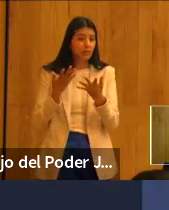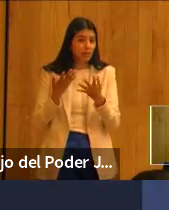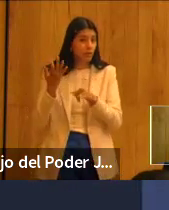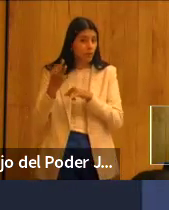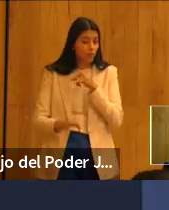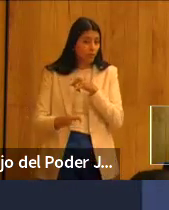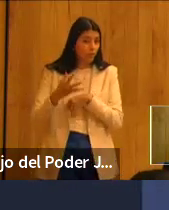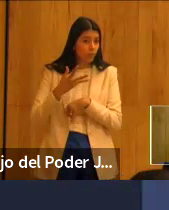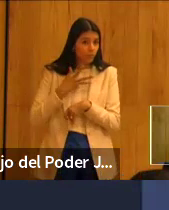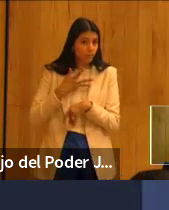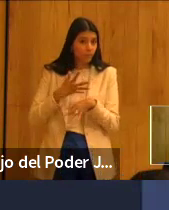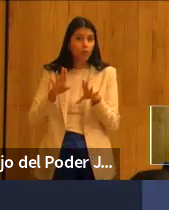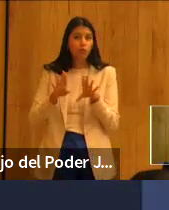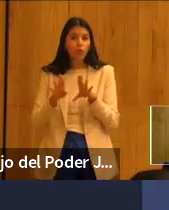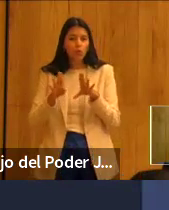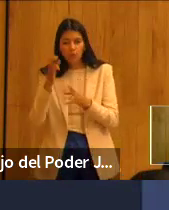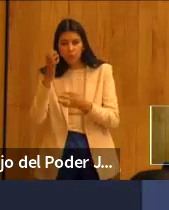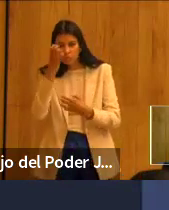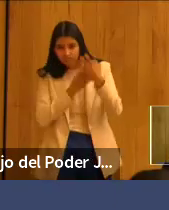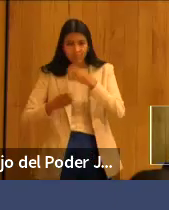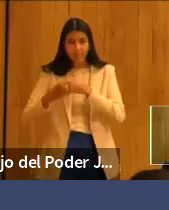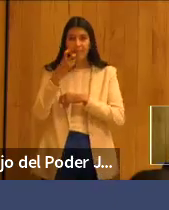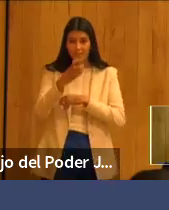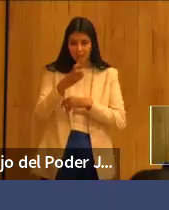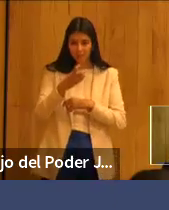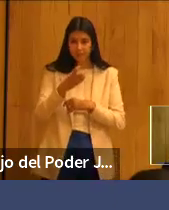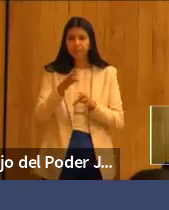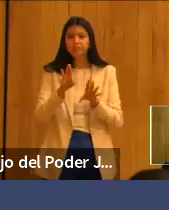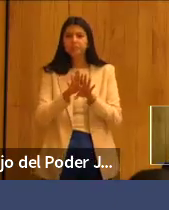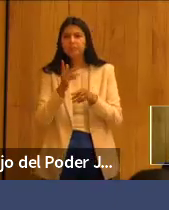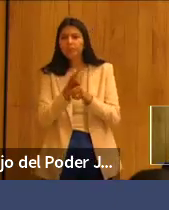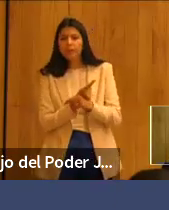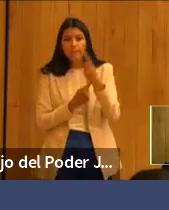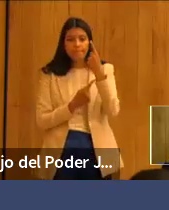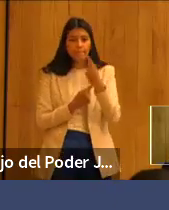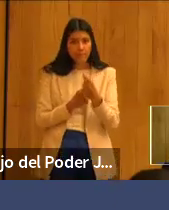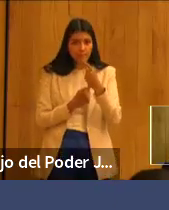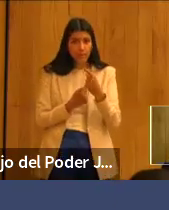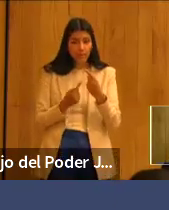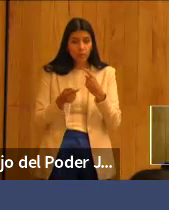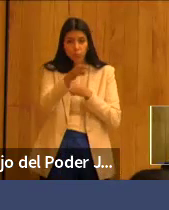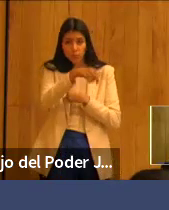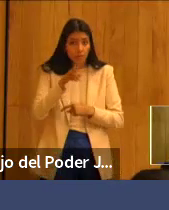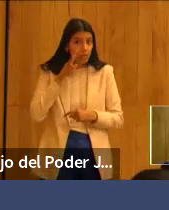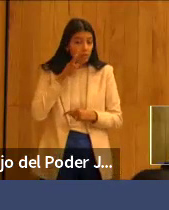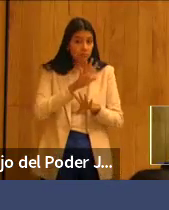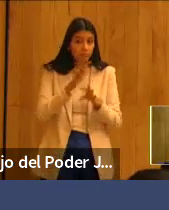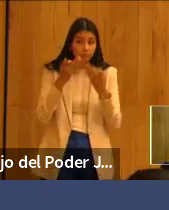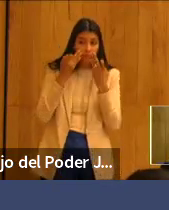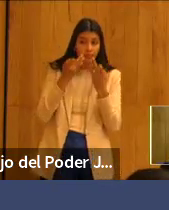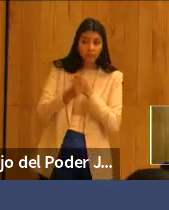viene cómo se valora. Estos hechos ocurren, el primero, como ustedes lo habrán notado, en el